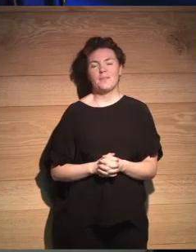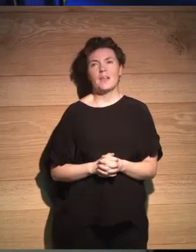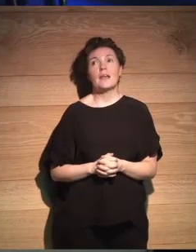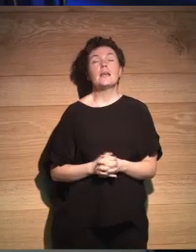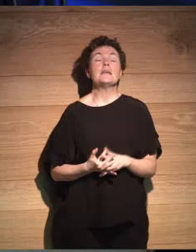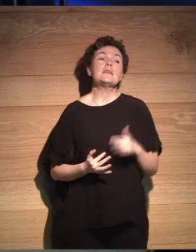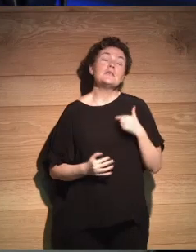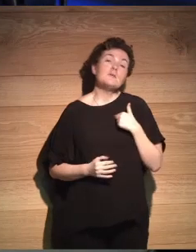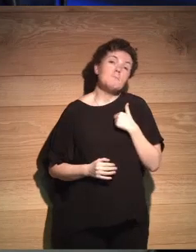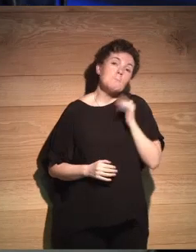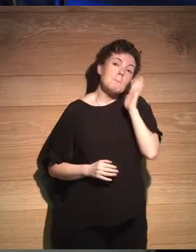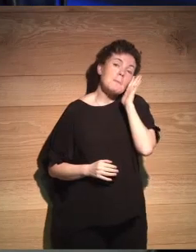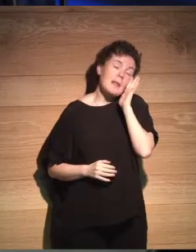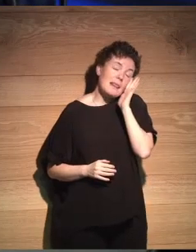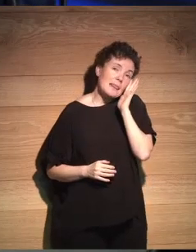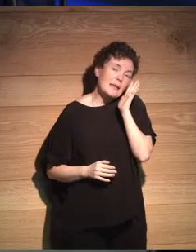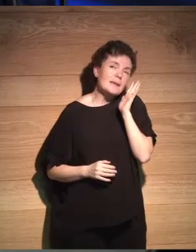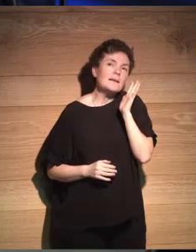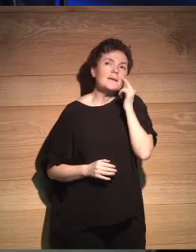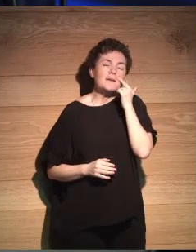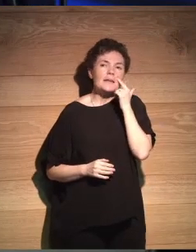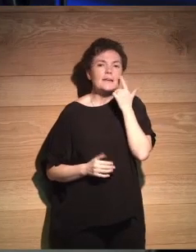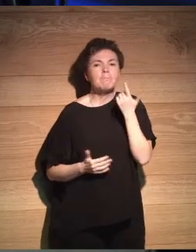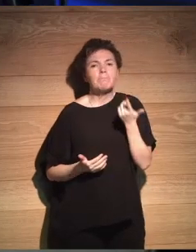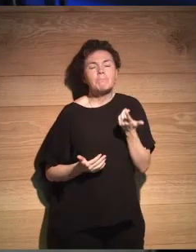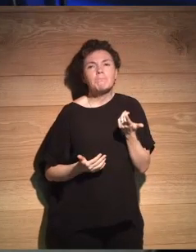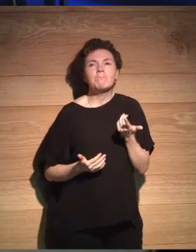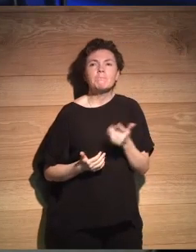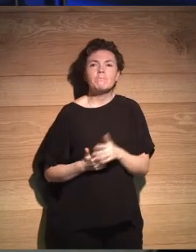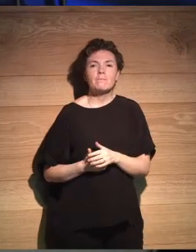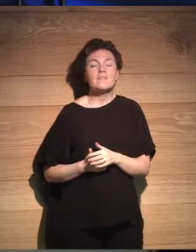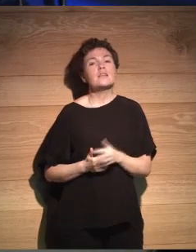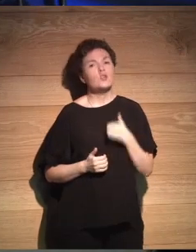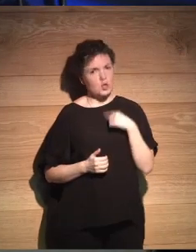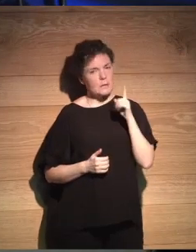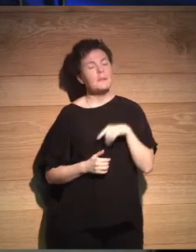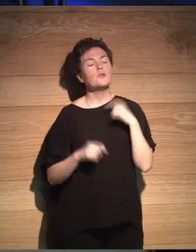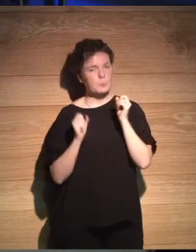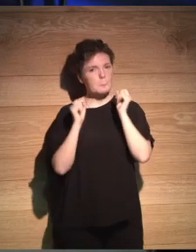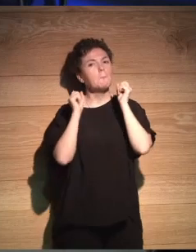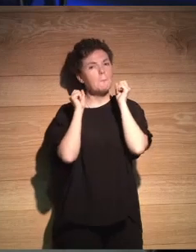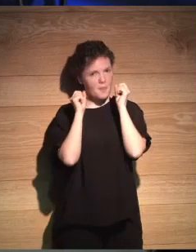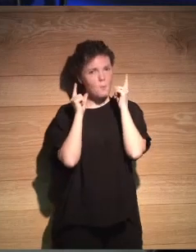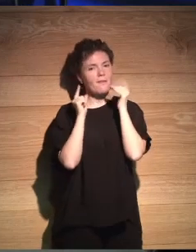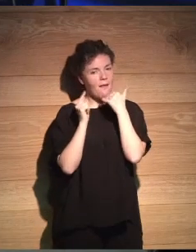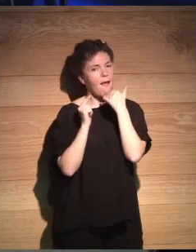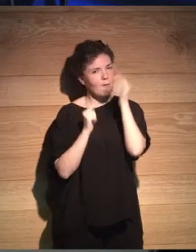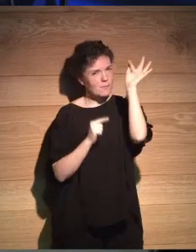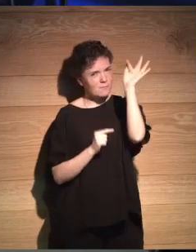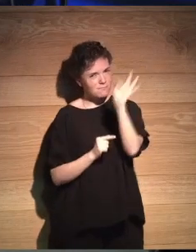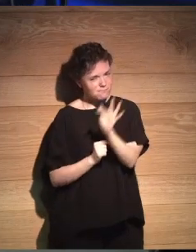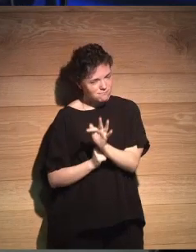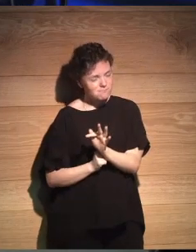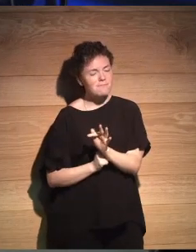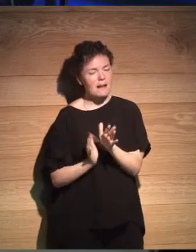yo creo que con respecto a... yo también he notado algo de eso, de lo que tú